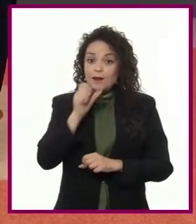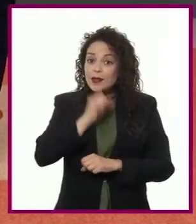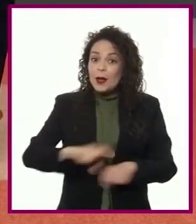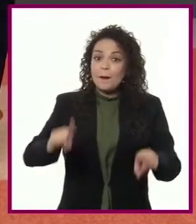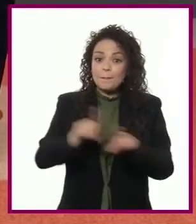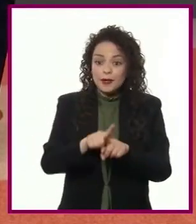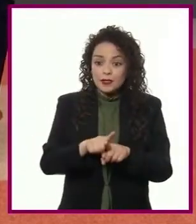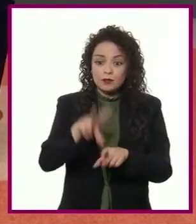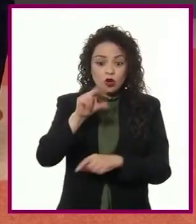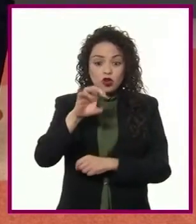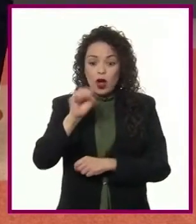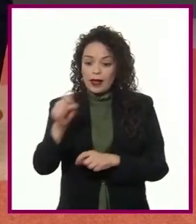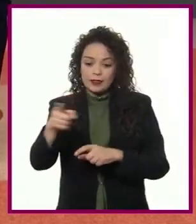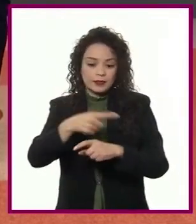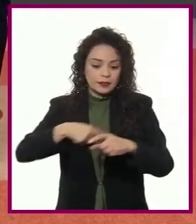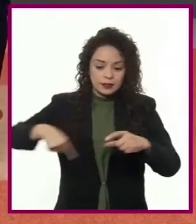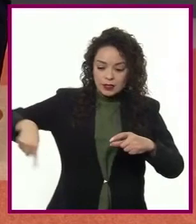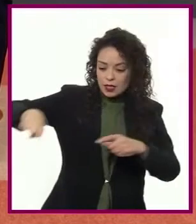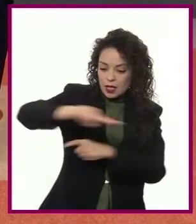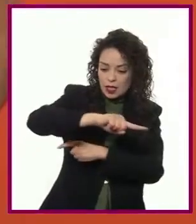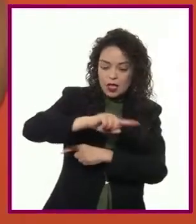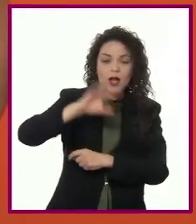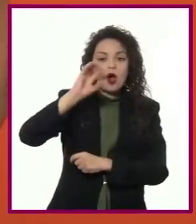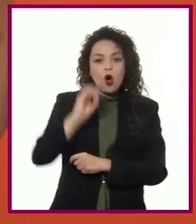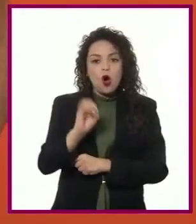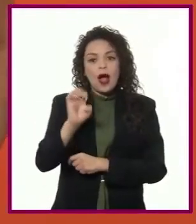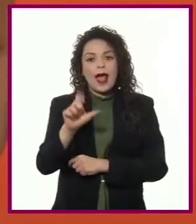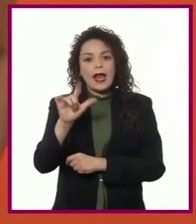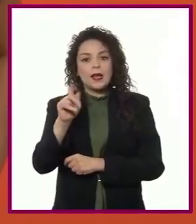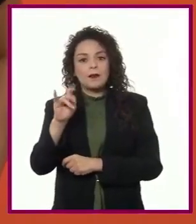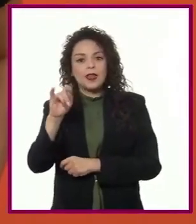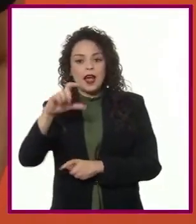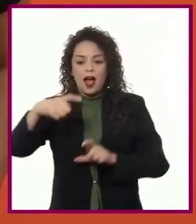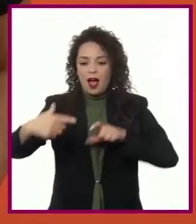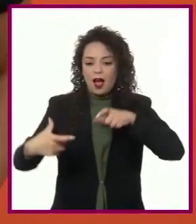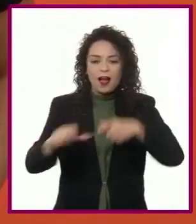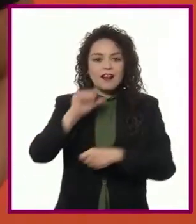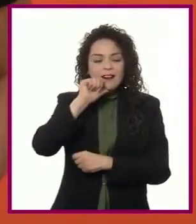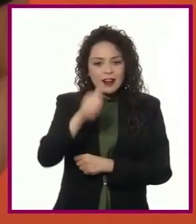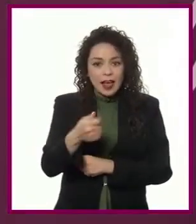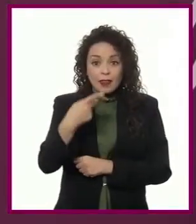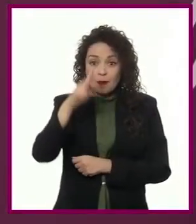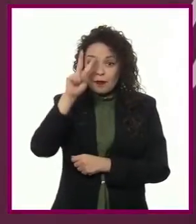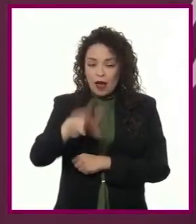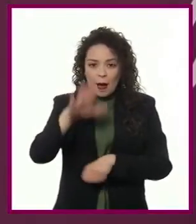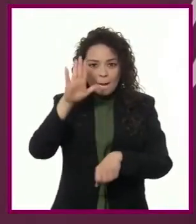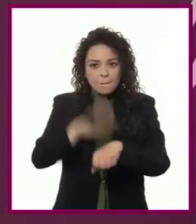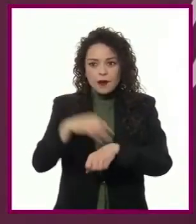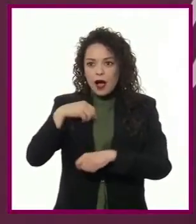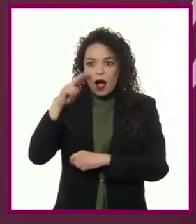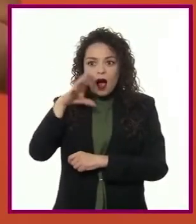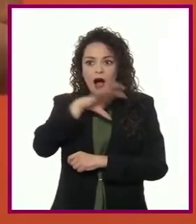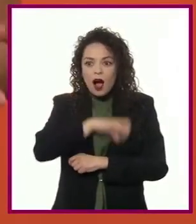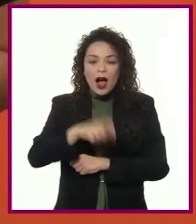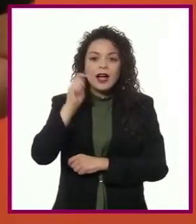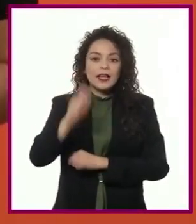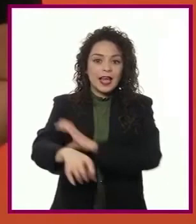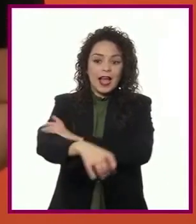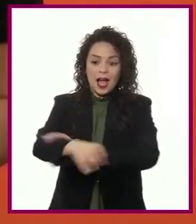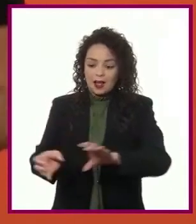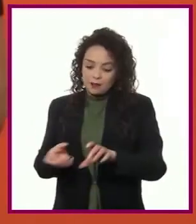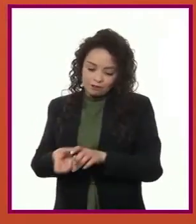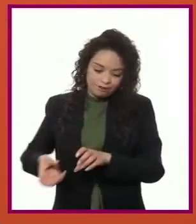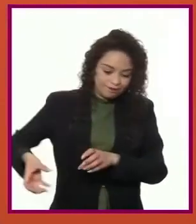no son ni elípticas ni espirales. Lo que me parece más sorprendente son los brazos espirales, estos que rodean a esta